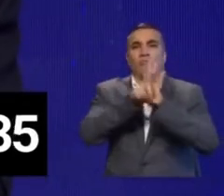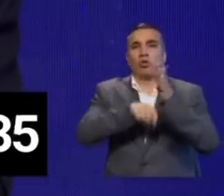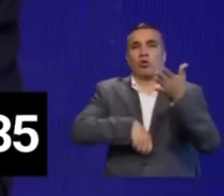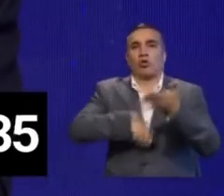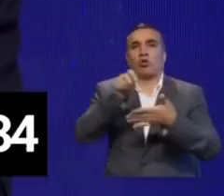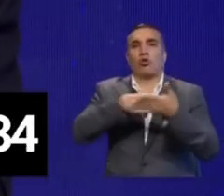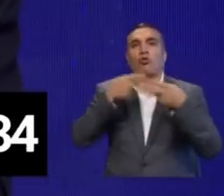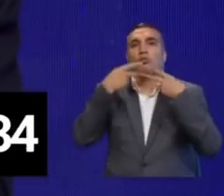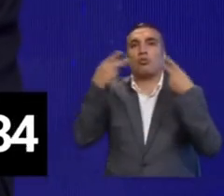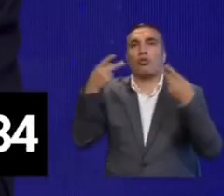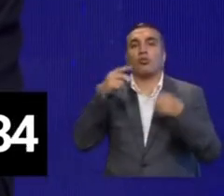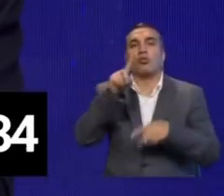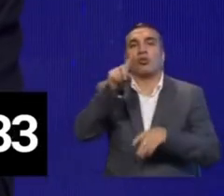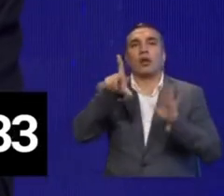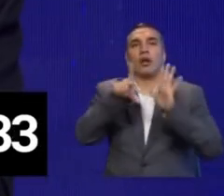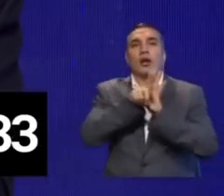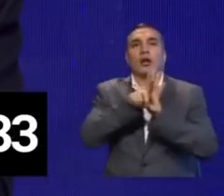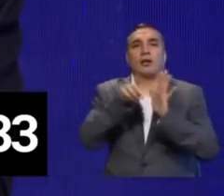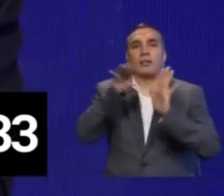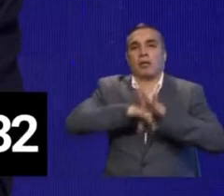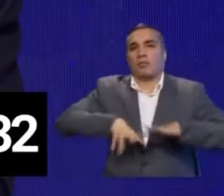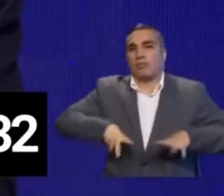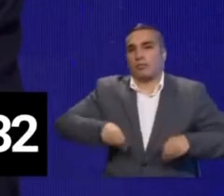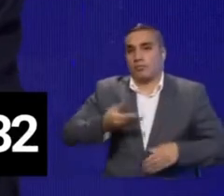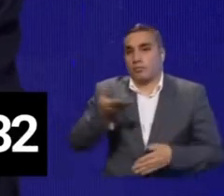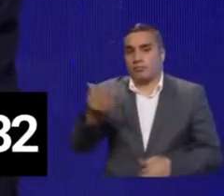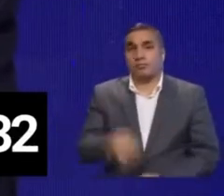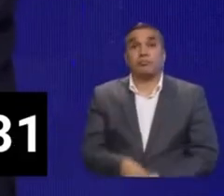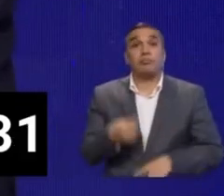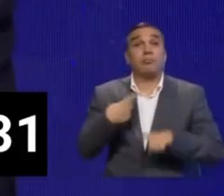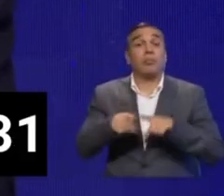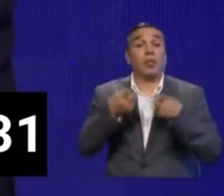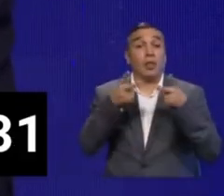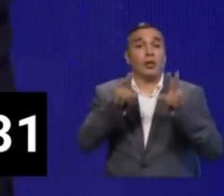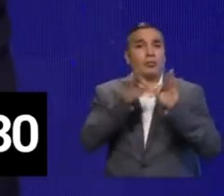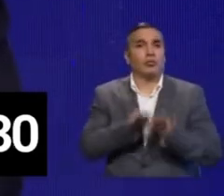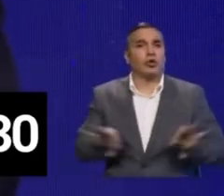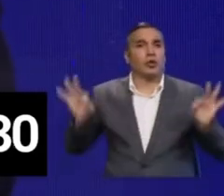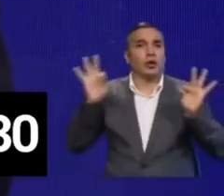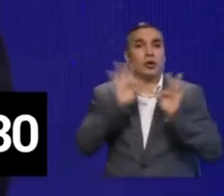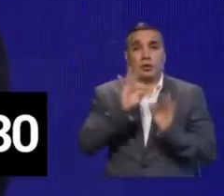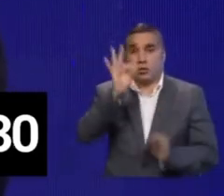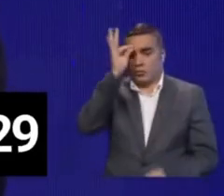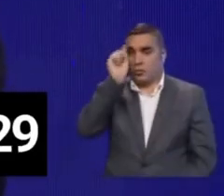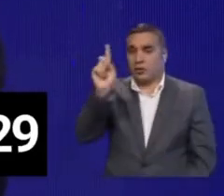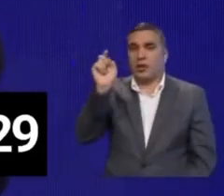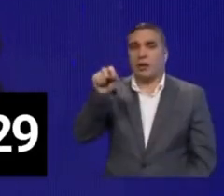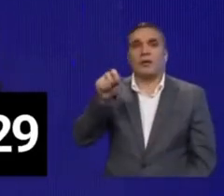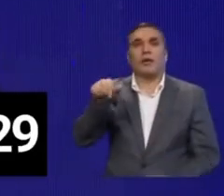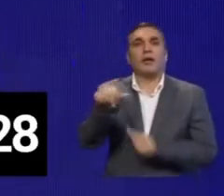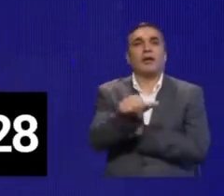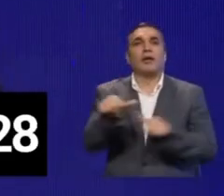contratación pública por una ley anticorrupción. Pero sin duda alguna, los hospitales tienen que ser administrados con